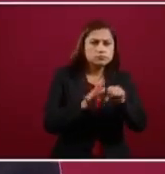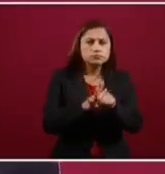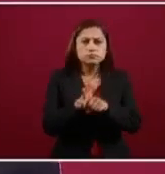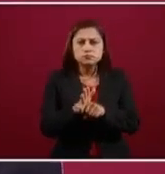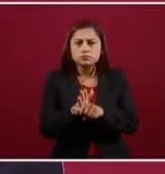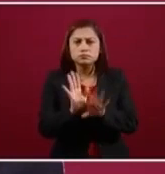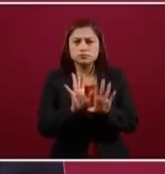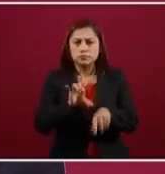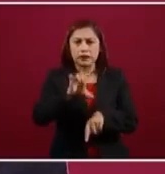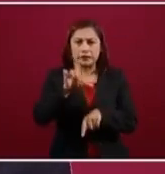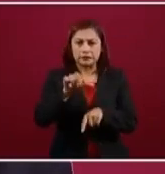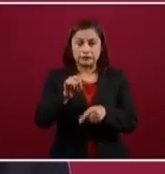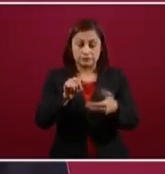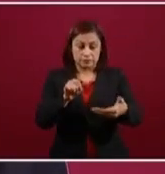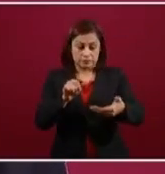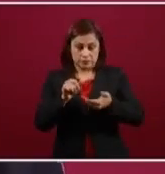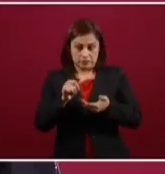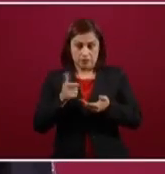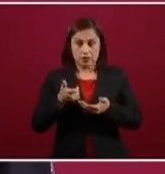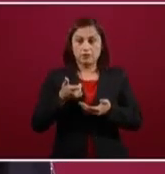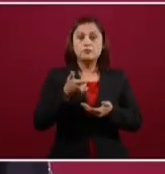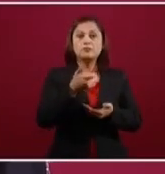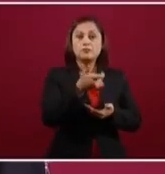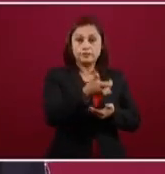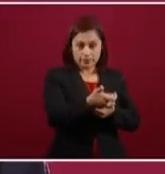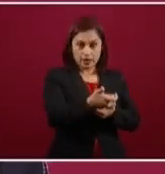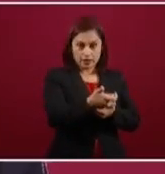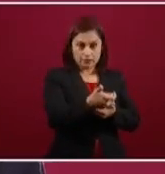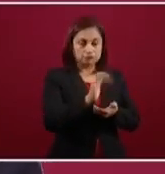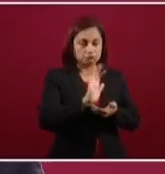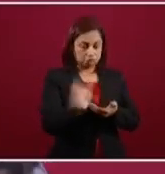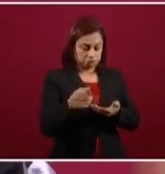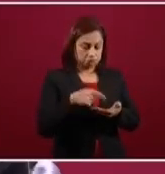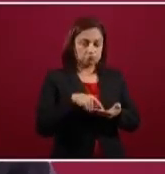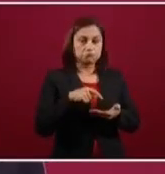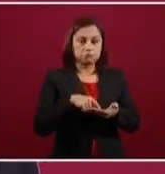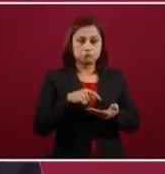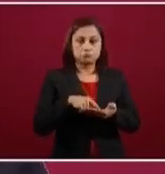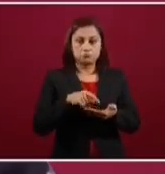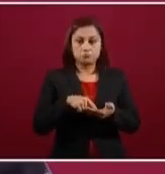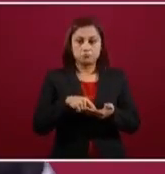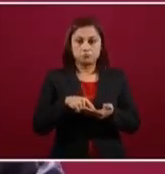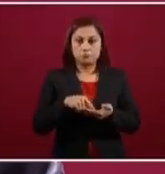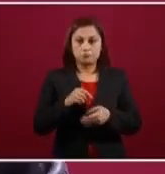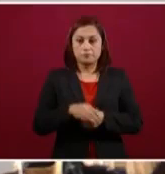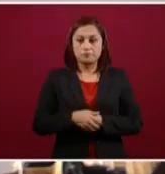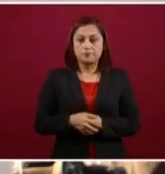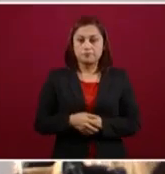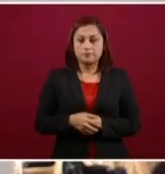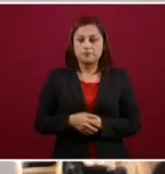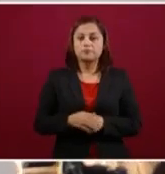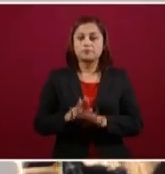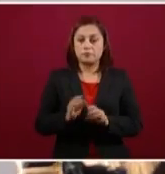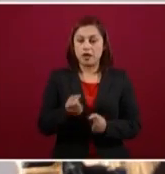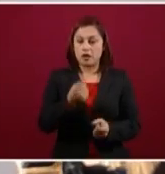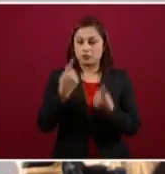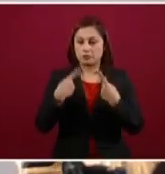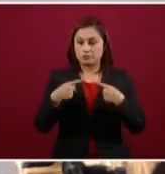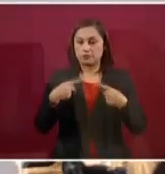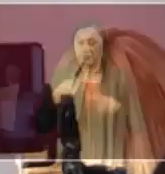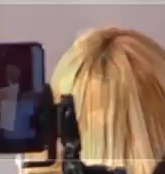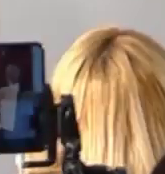entrega del producto, que es una queja que tienen los productores.